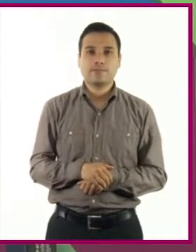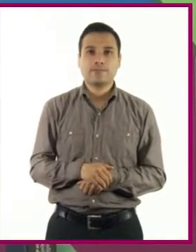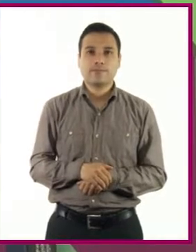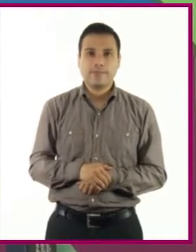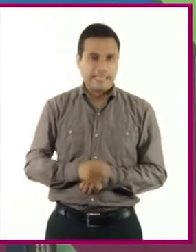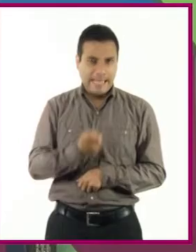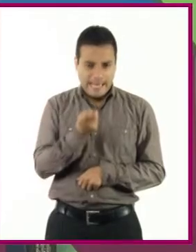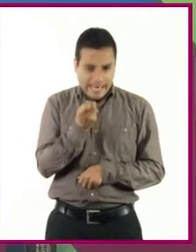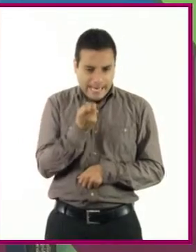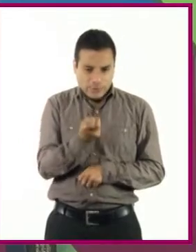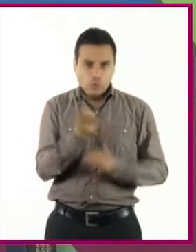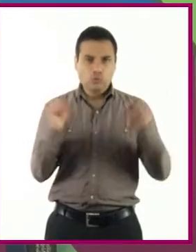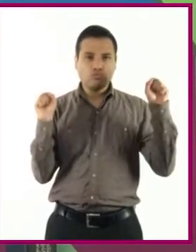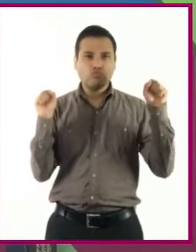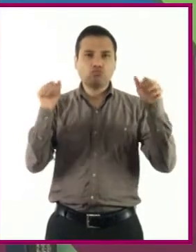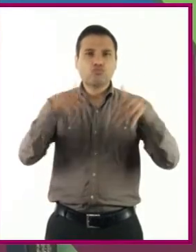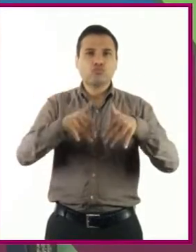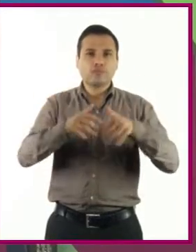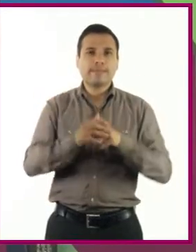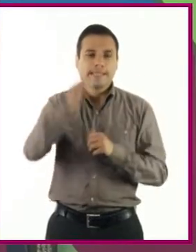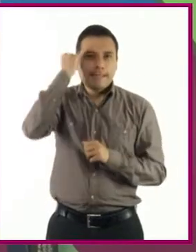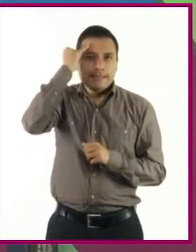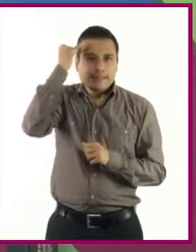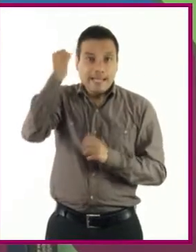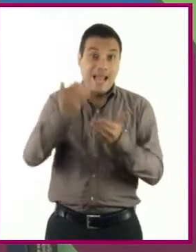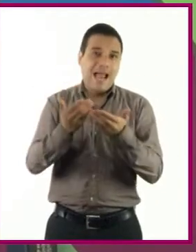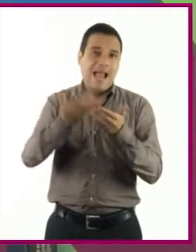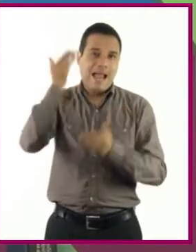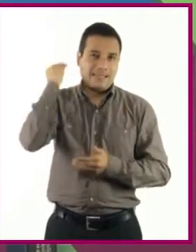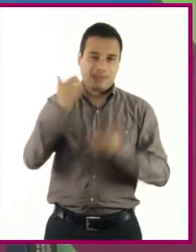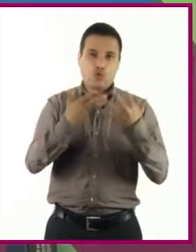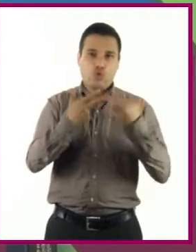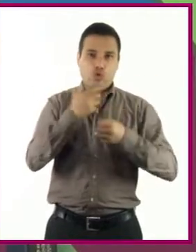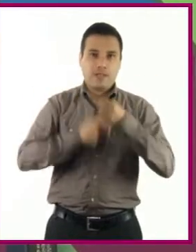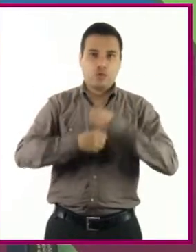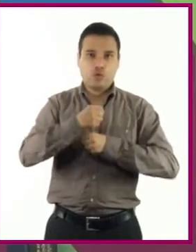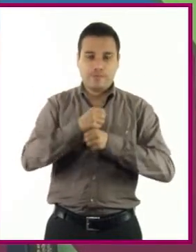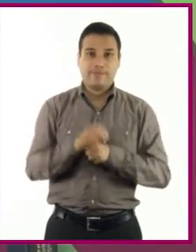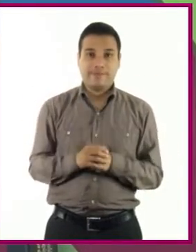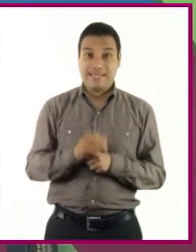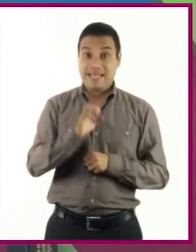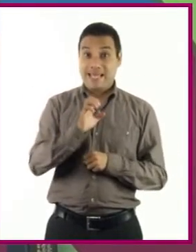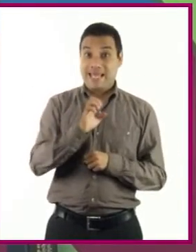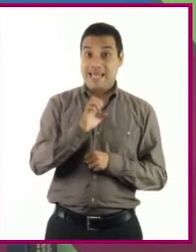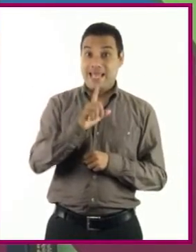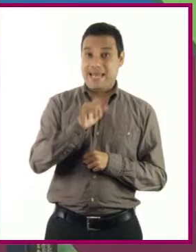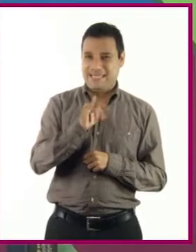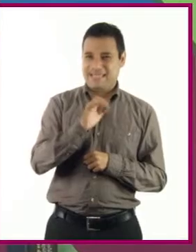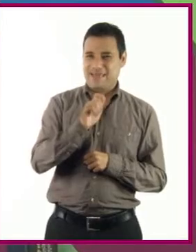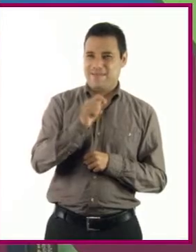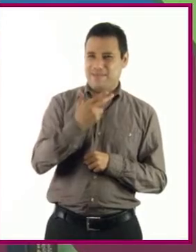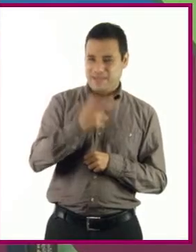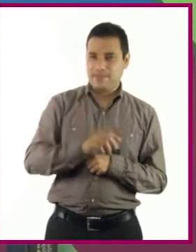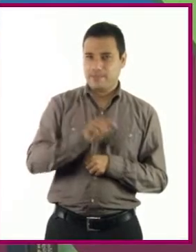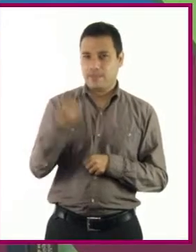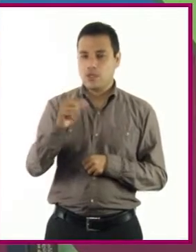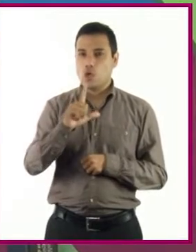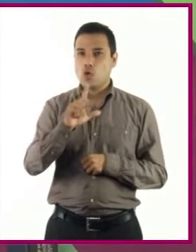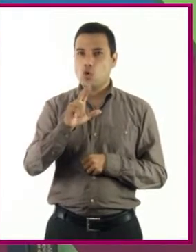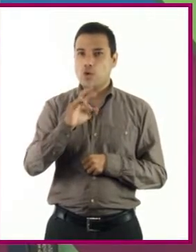este evento había surgido 8 años antes, cuando Elizabeth, Cady Stanton y Lucretia